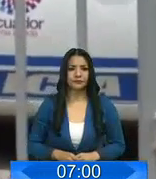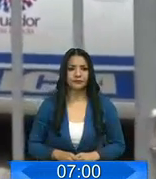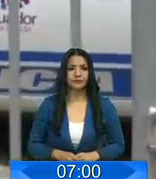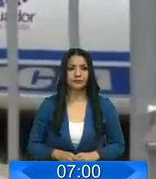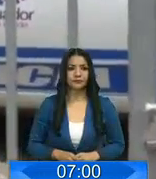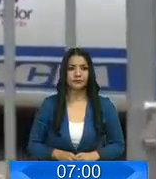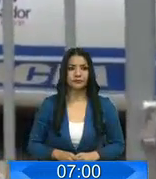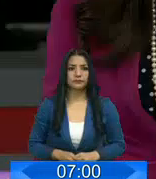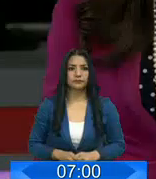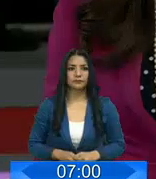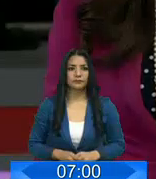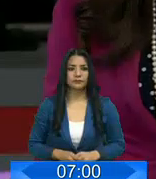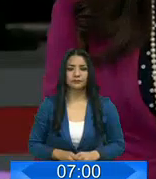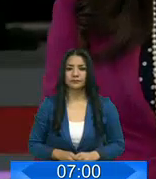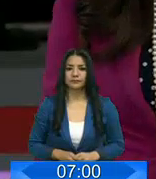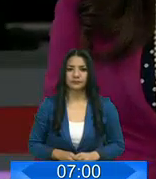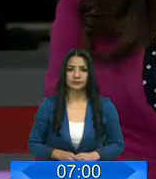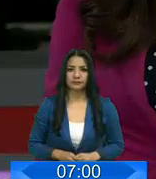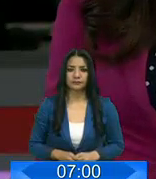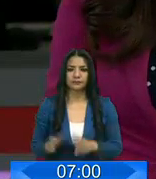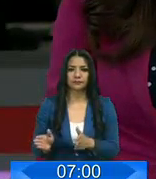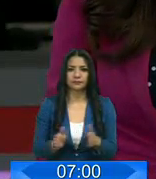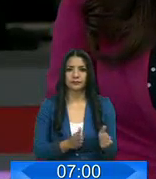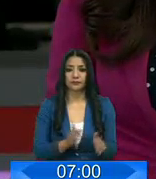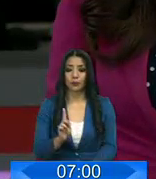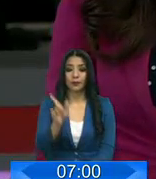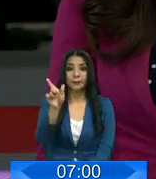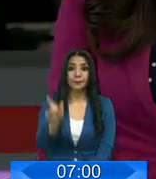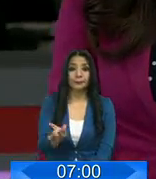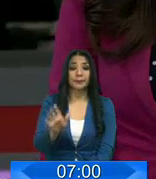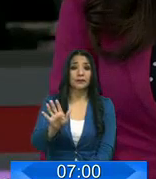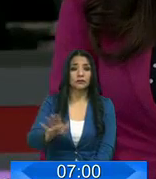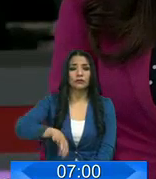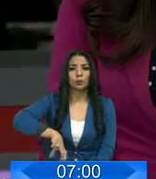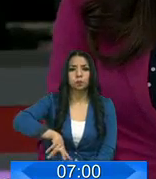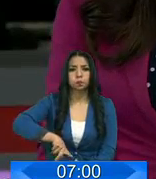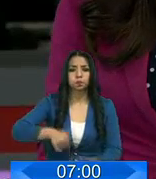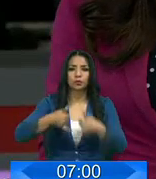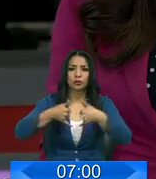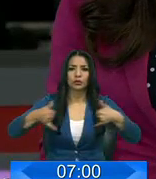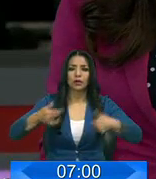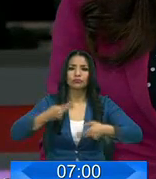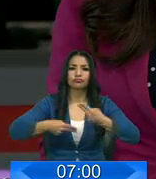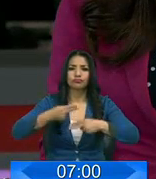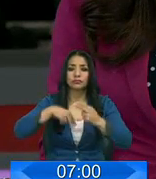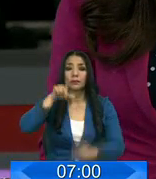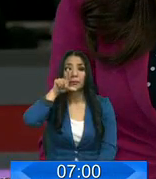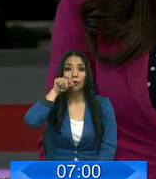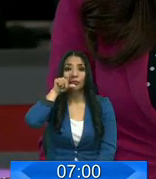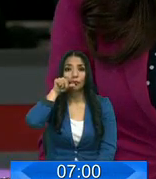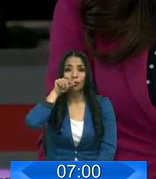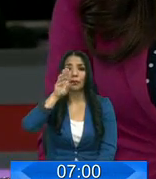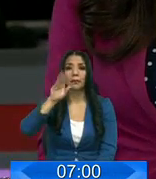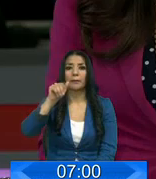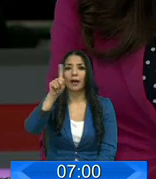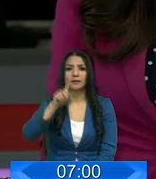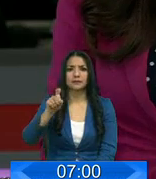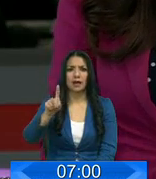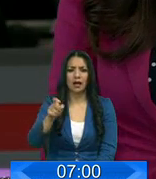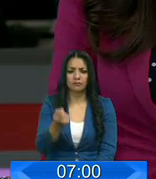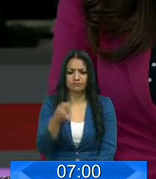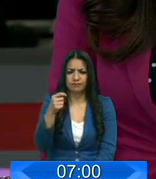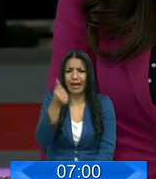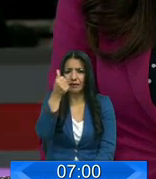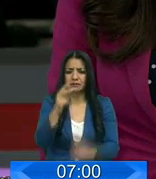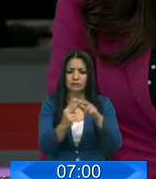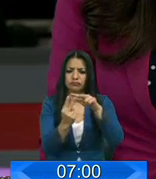Enríquez. Y un sujeto que presuntamente robó en un local de venta de pollos en el cantón Balsar casi muere ahogado dentro